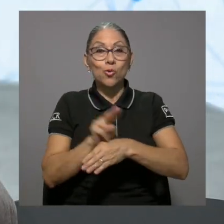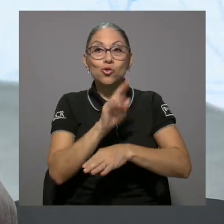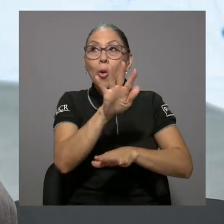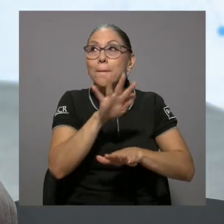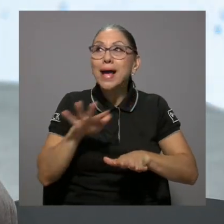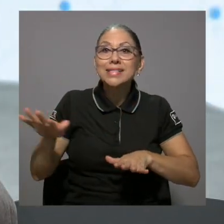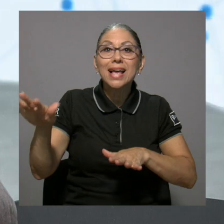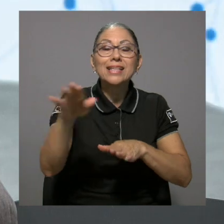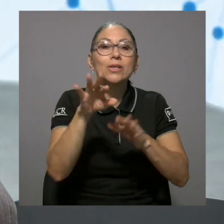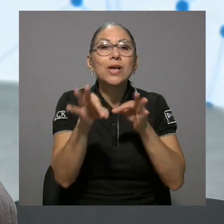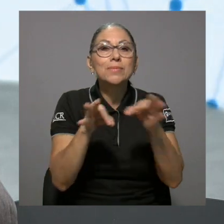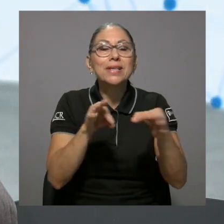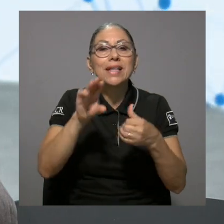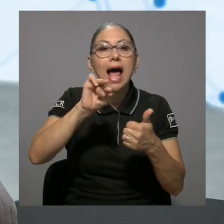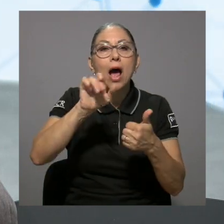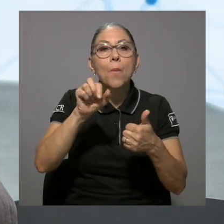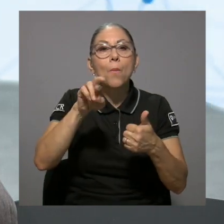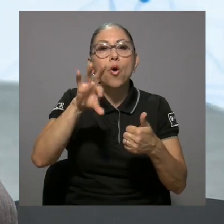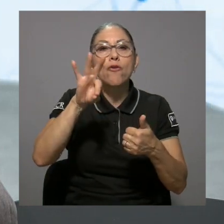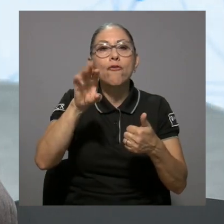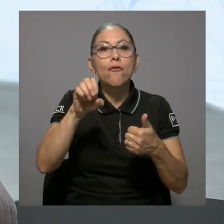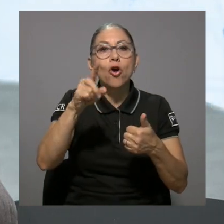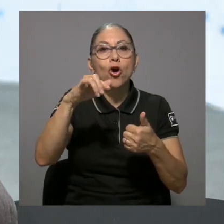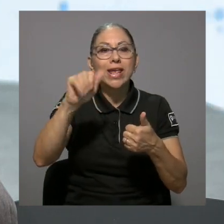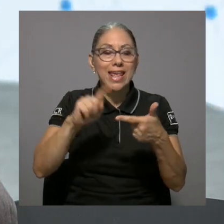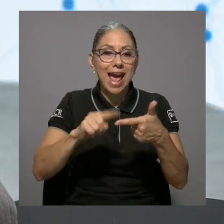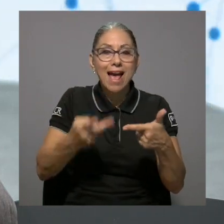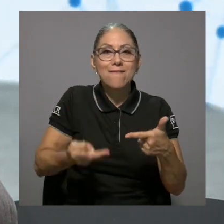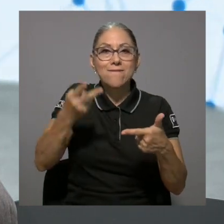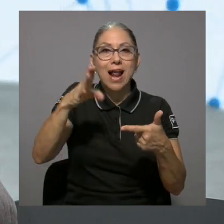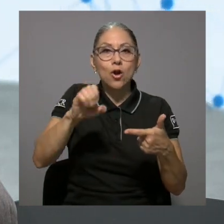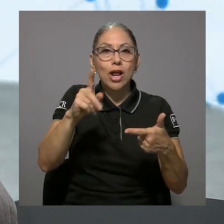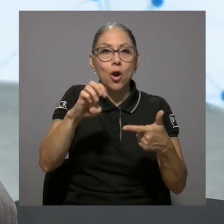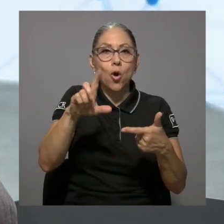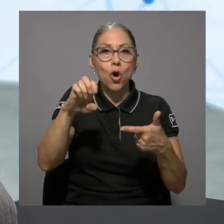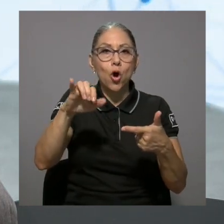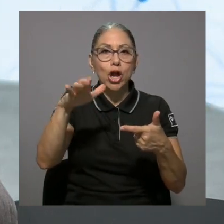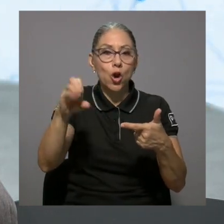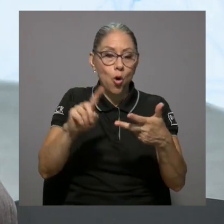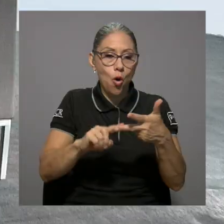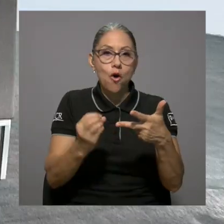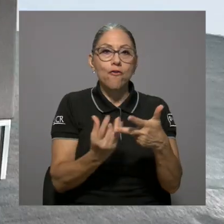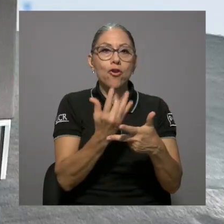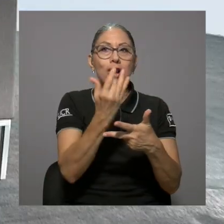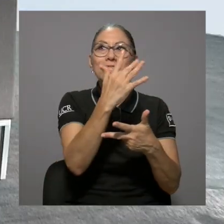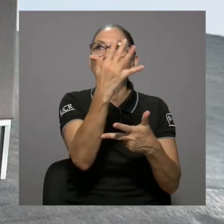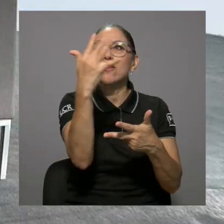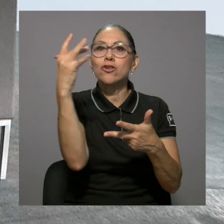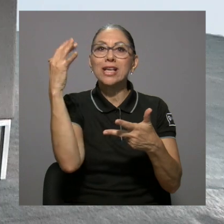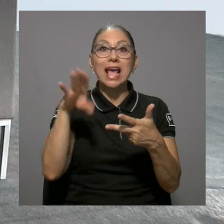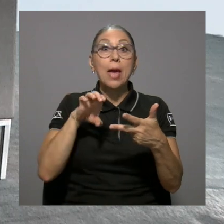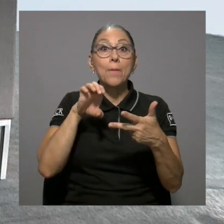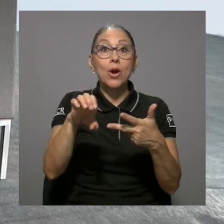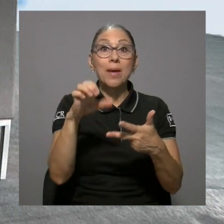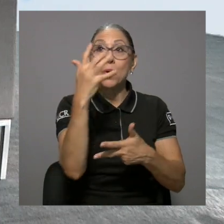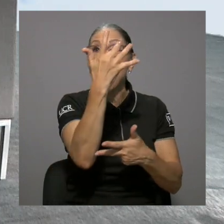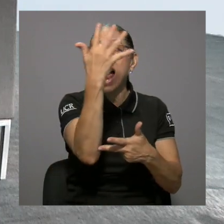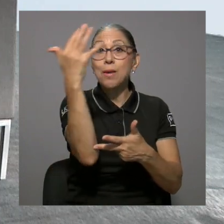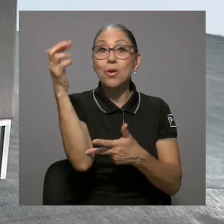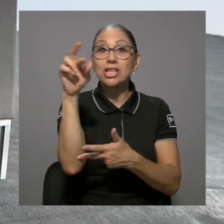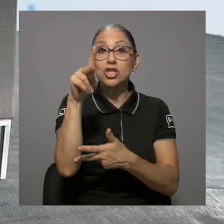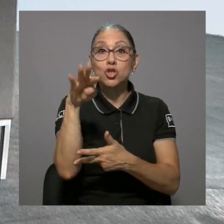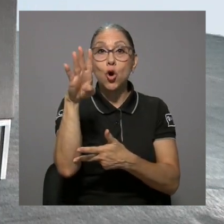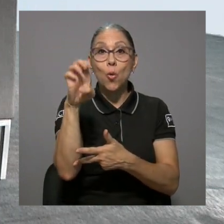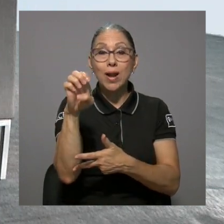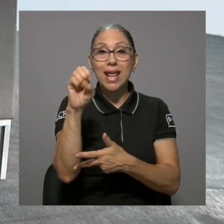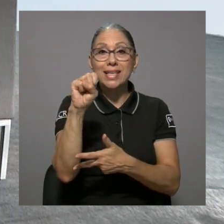paisajístico explica la morfología, el valor ecológico, la floración y el follaje. Por ejemplo, hay árboles como el roble sabana